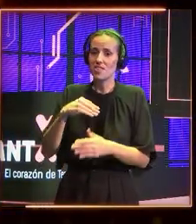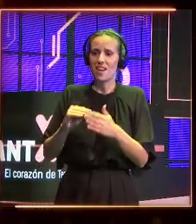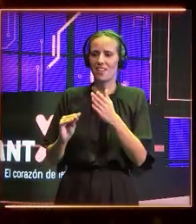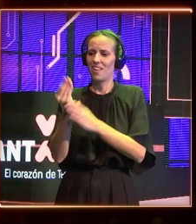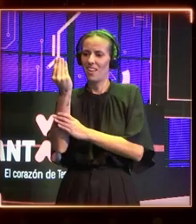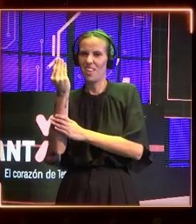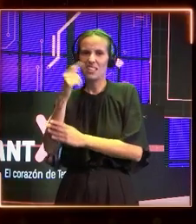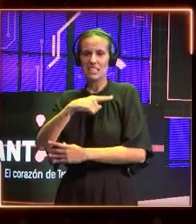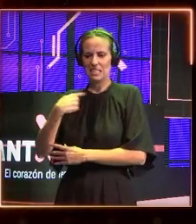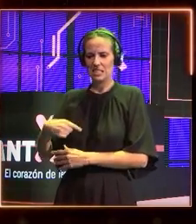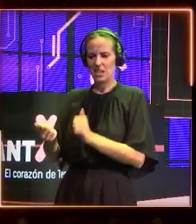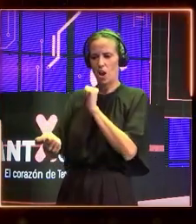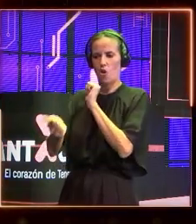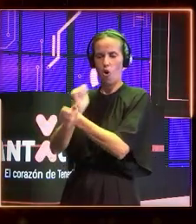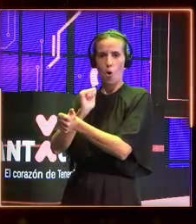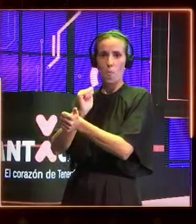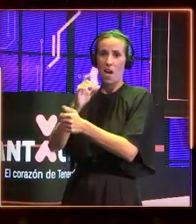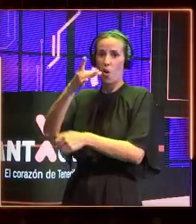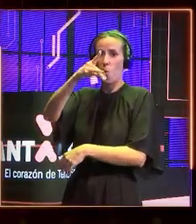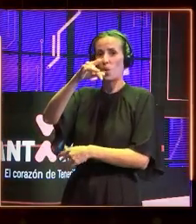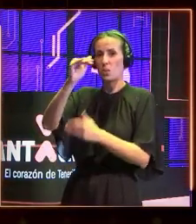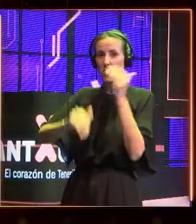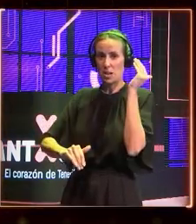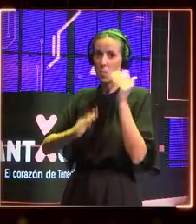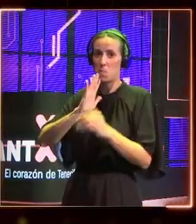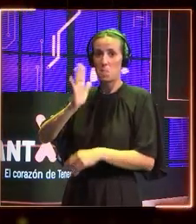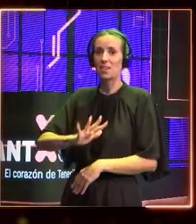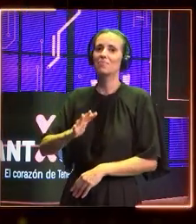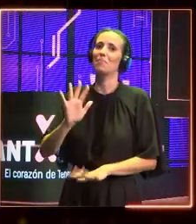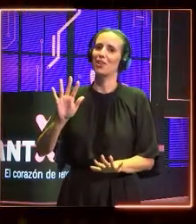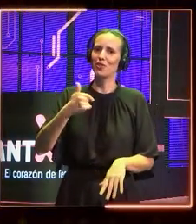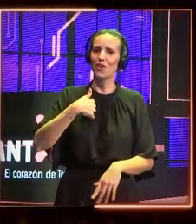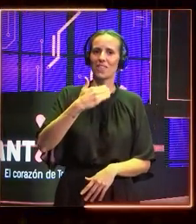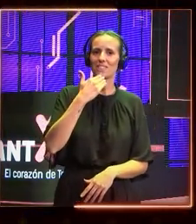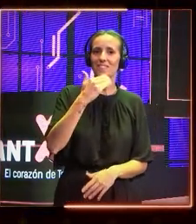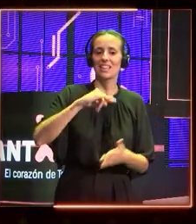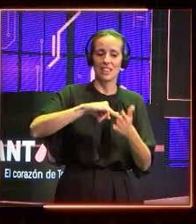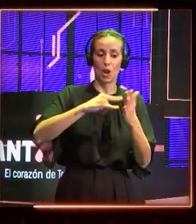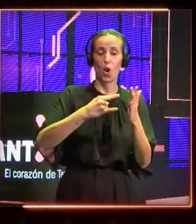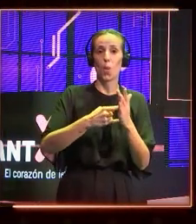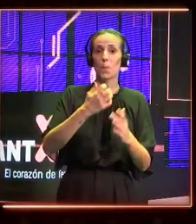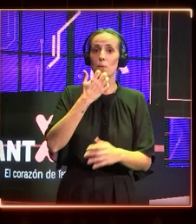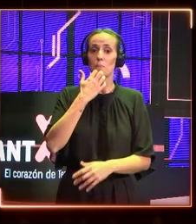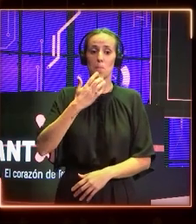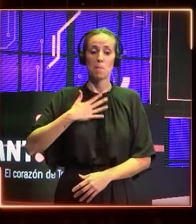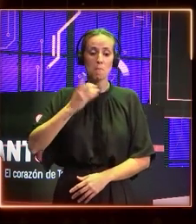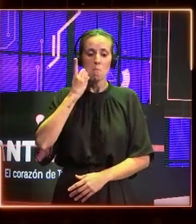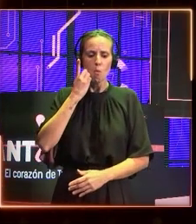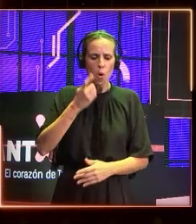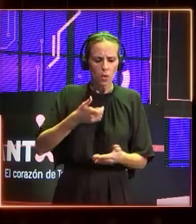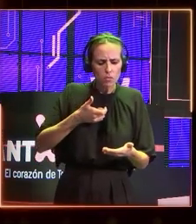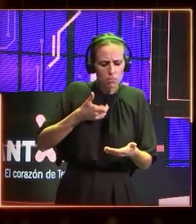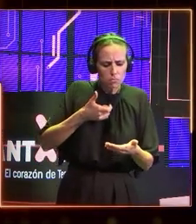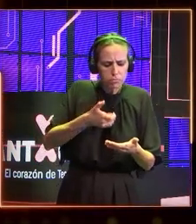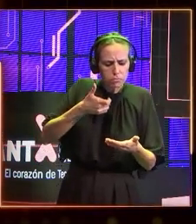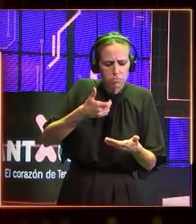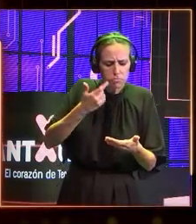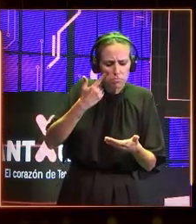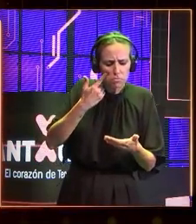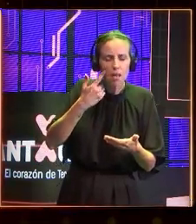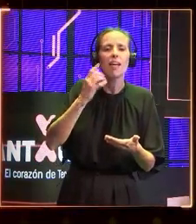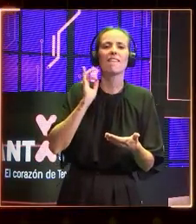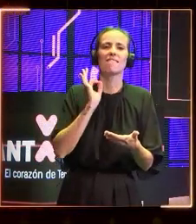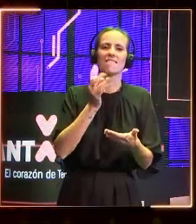que hacen menos exclusivas estas colecciones y yo gracias a la tecnología acercando mi móvil hasta zapatilla puedo verificar que